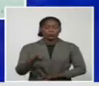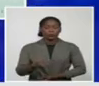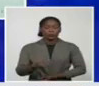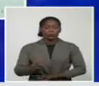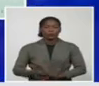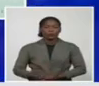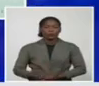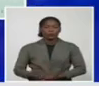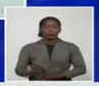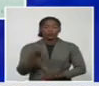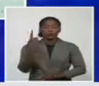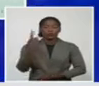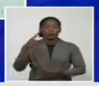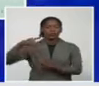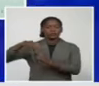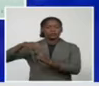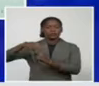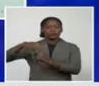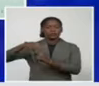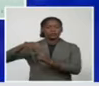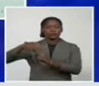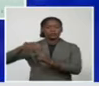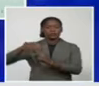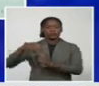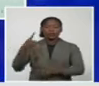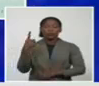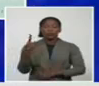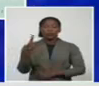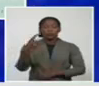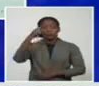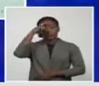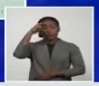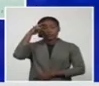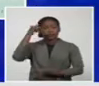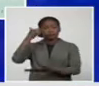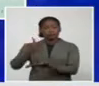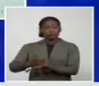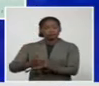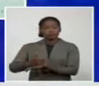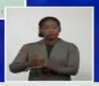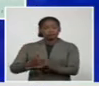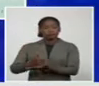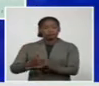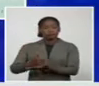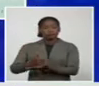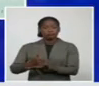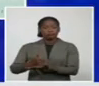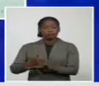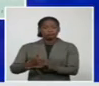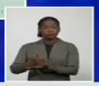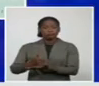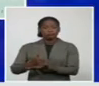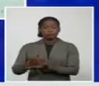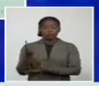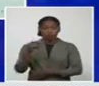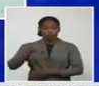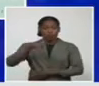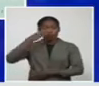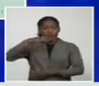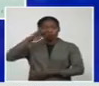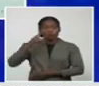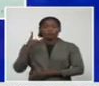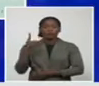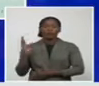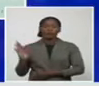de Trinidad y uno de Santi Espíritu, ambos viajeros cubanos, que uno procedía de Rusia y